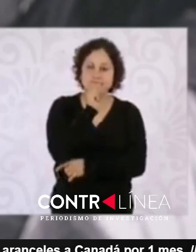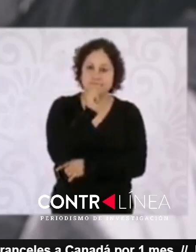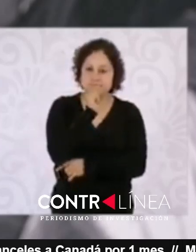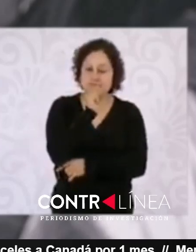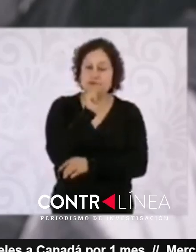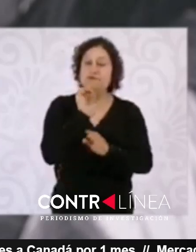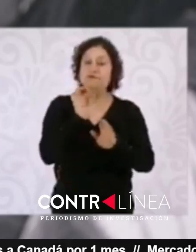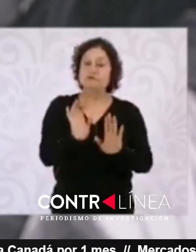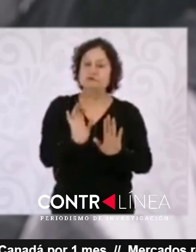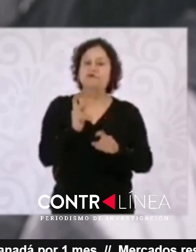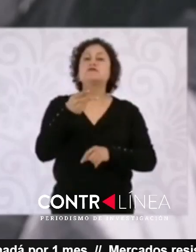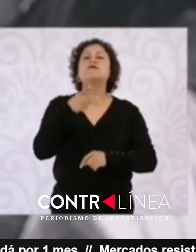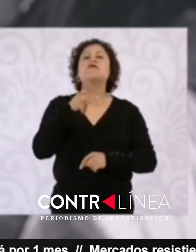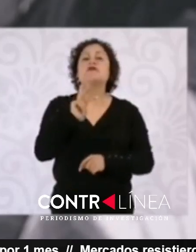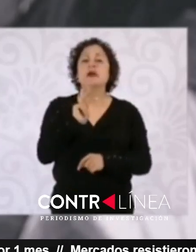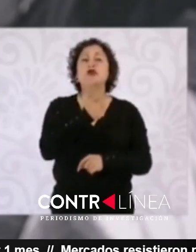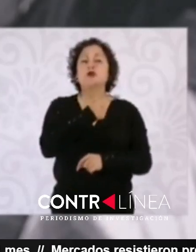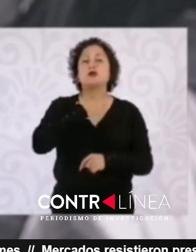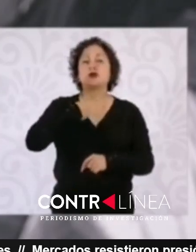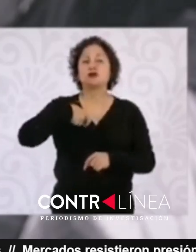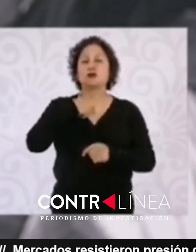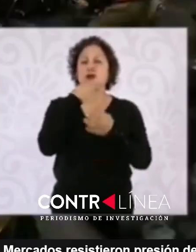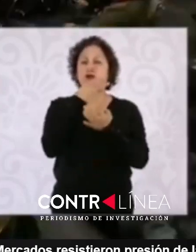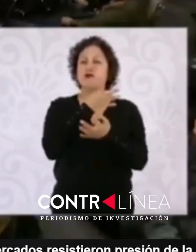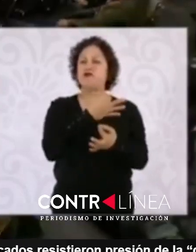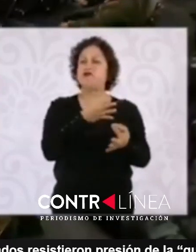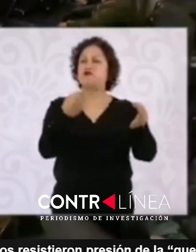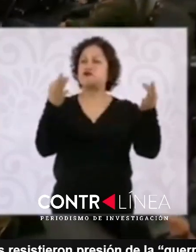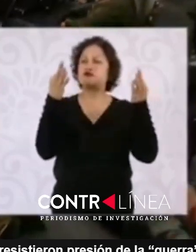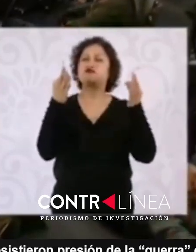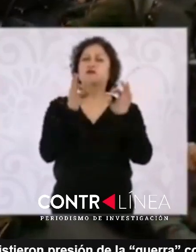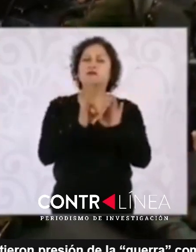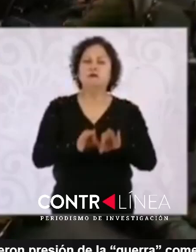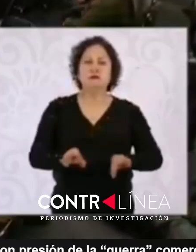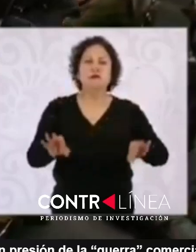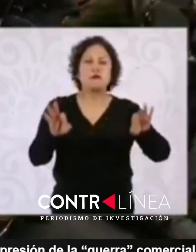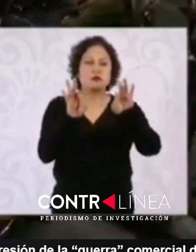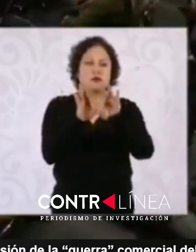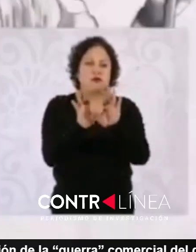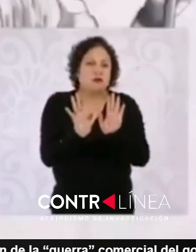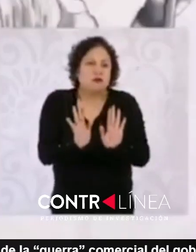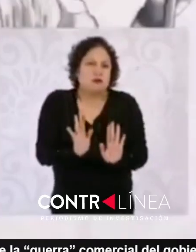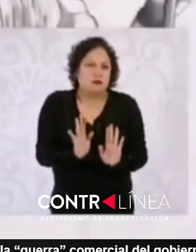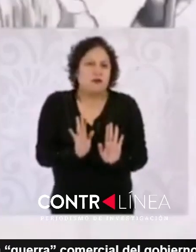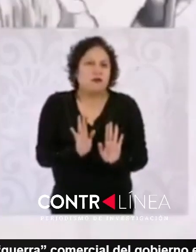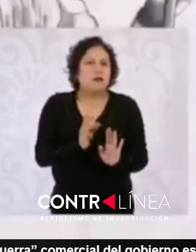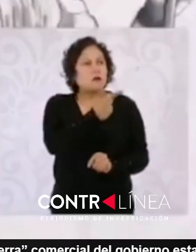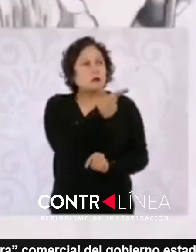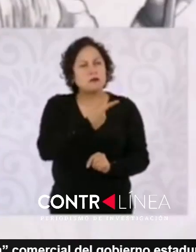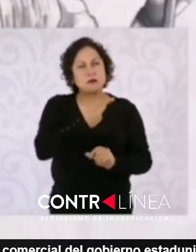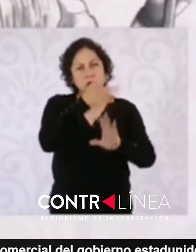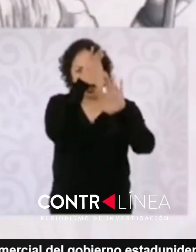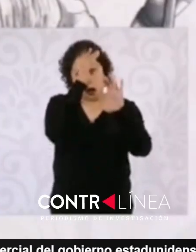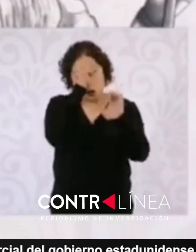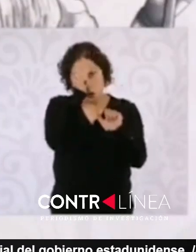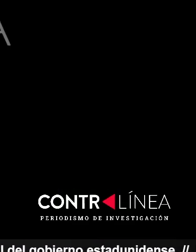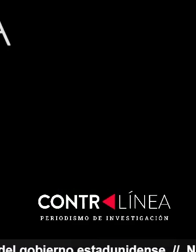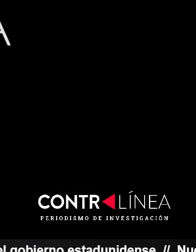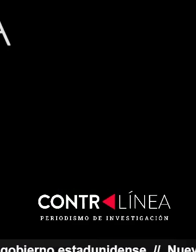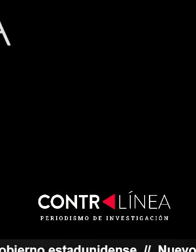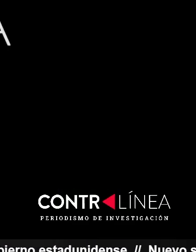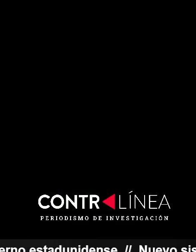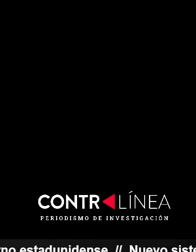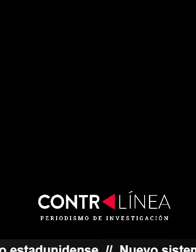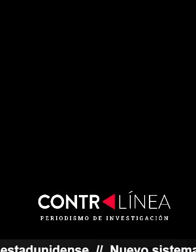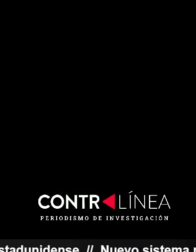pero que pues íbamos a hacer un comunicado importante. Entonces quedamos en mantenernos en comunicación con Canadá.